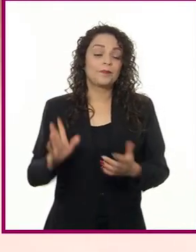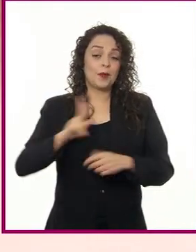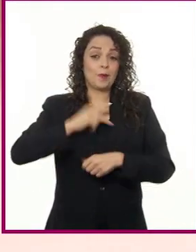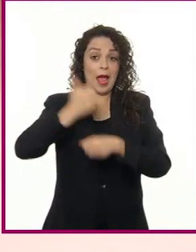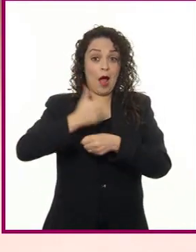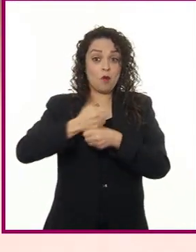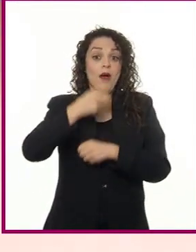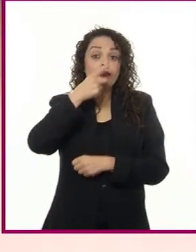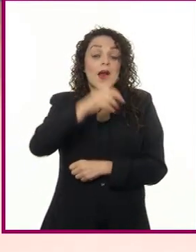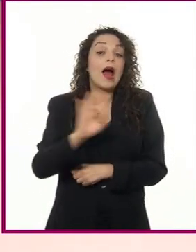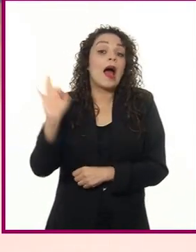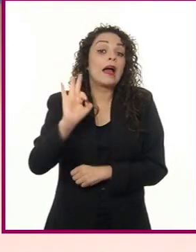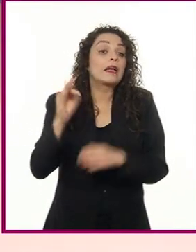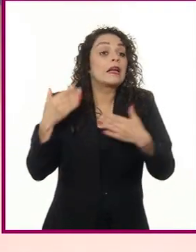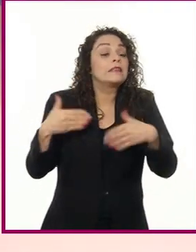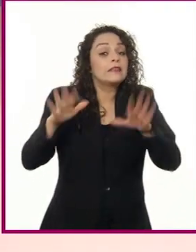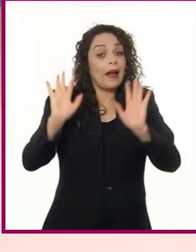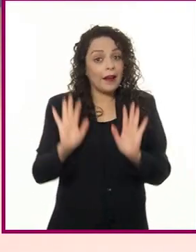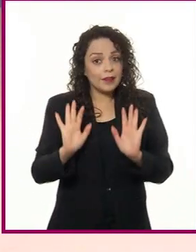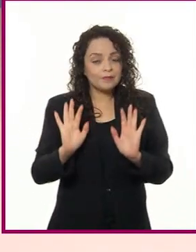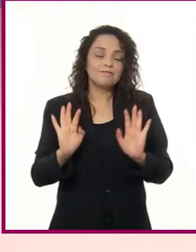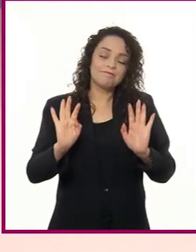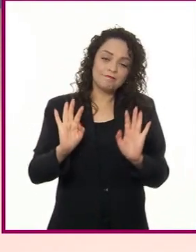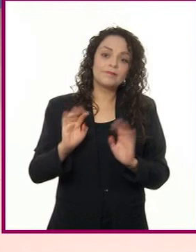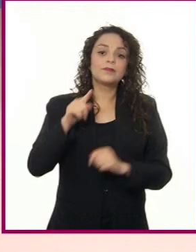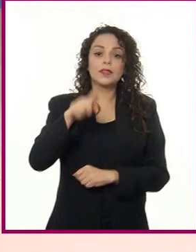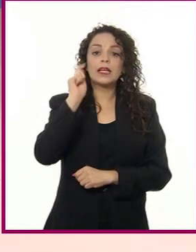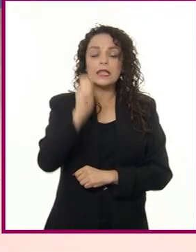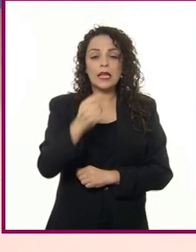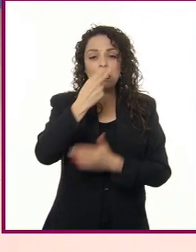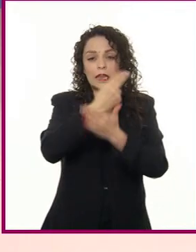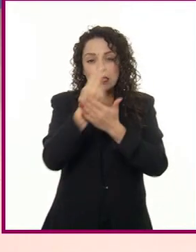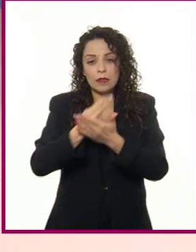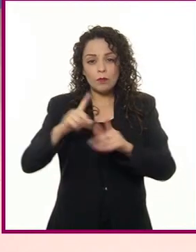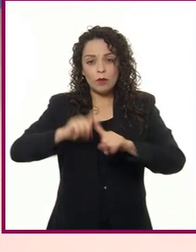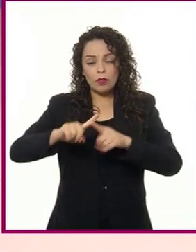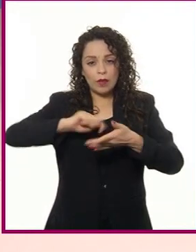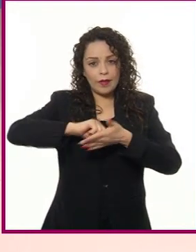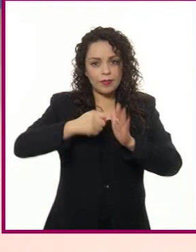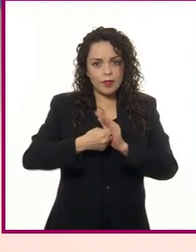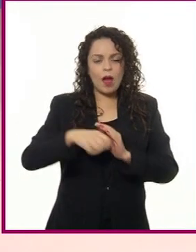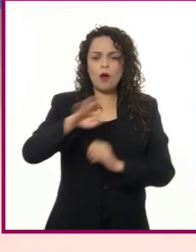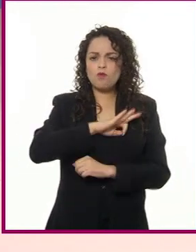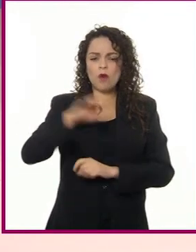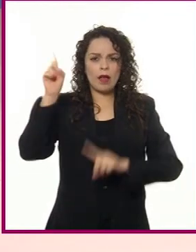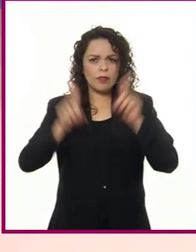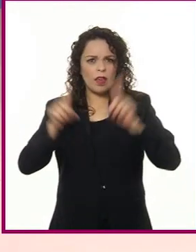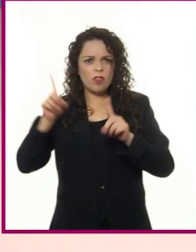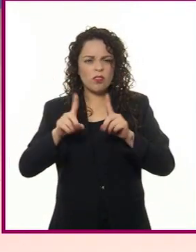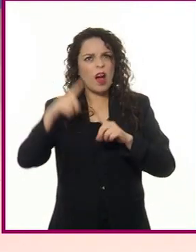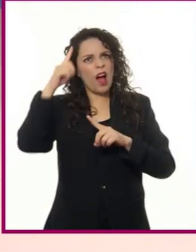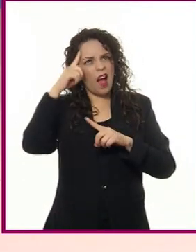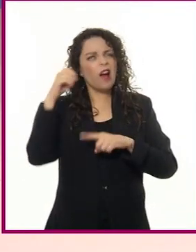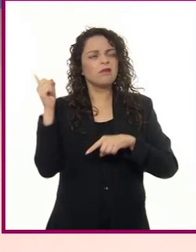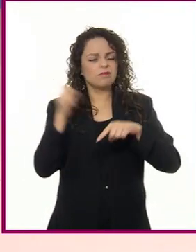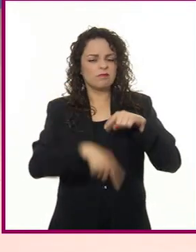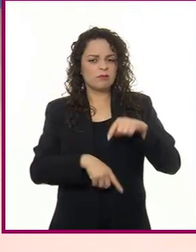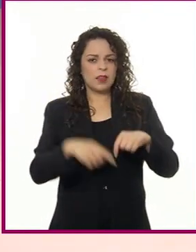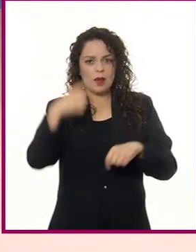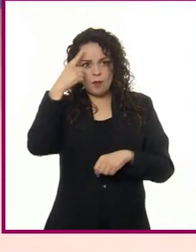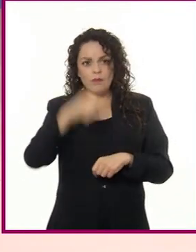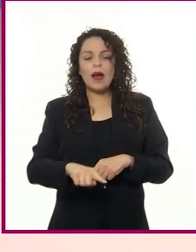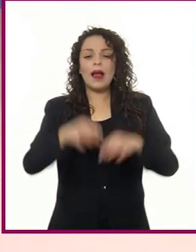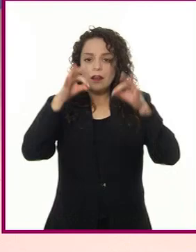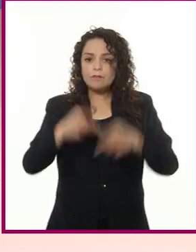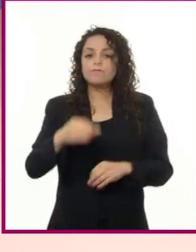veamos un video sobre las representaciones técnicas. Así se pueden despejar dudas en caso de tenerlas.